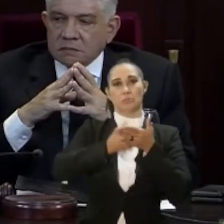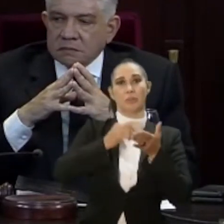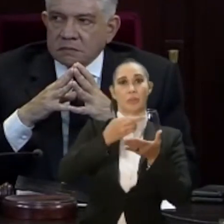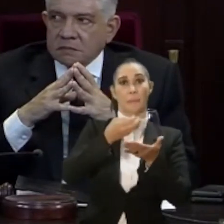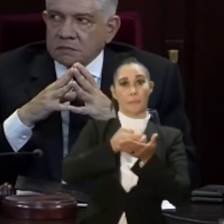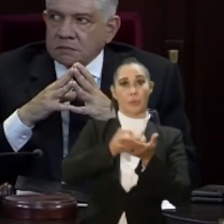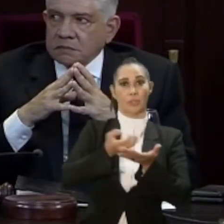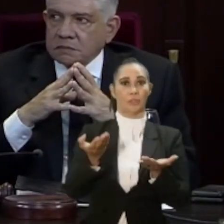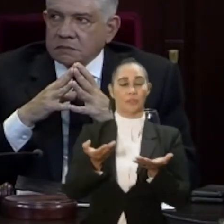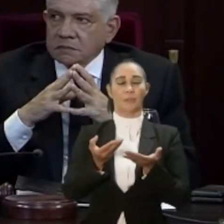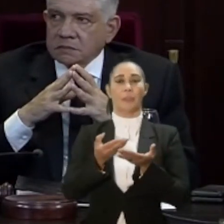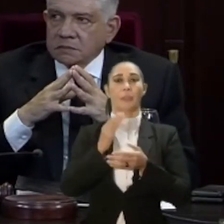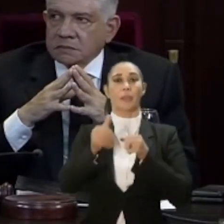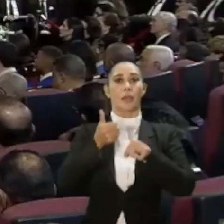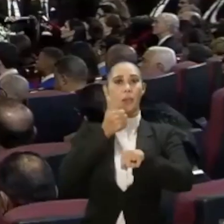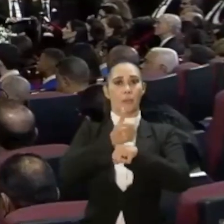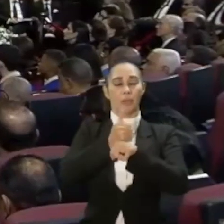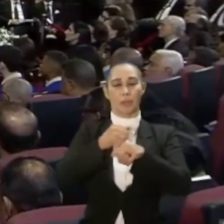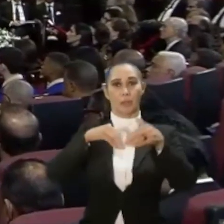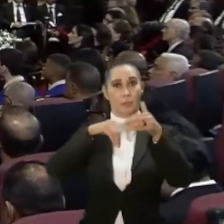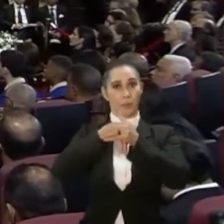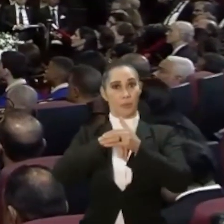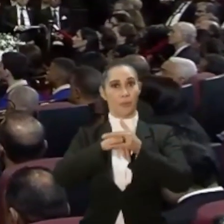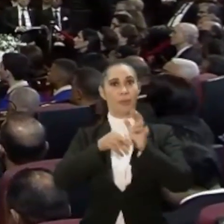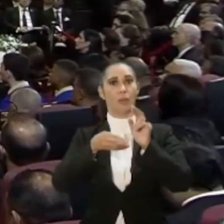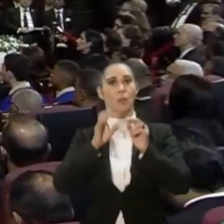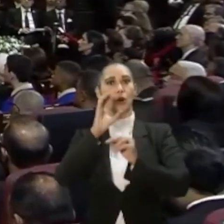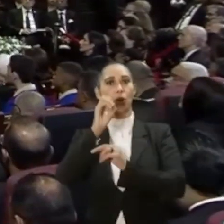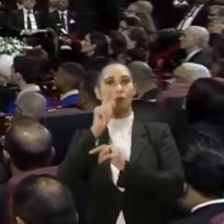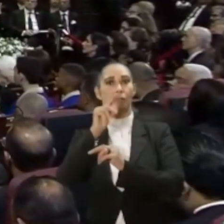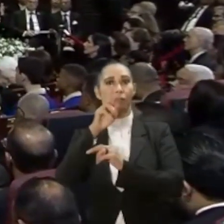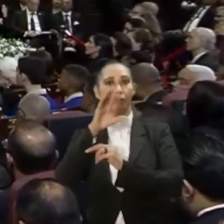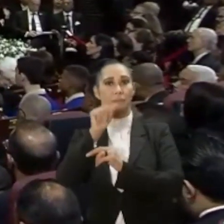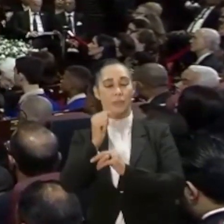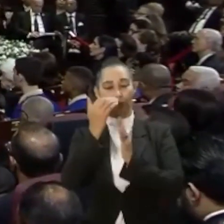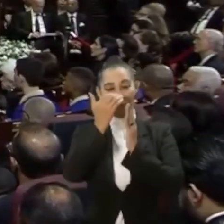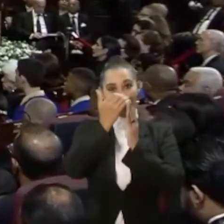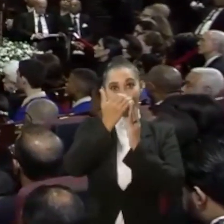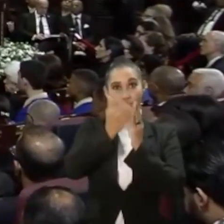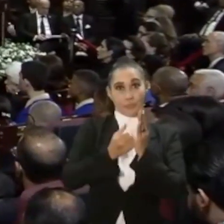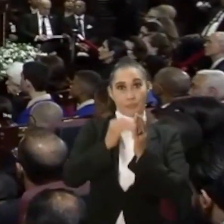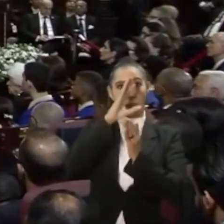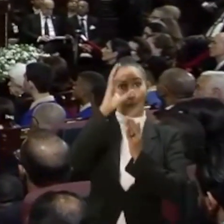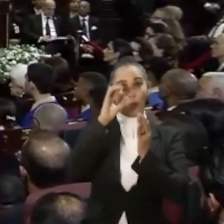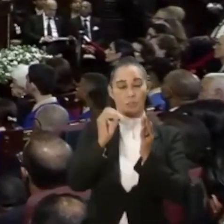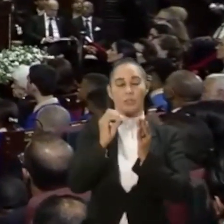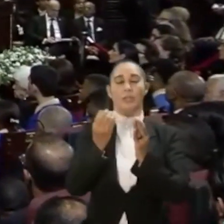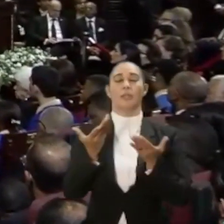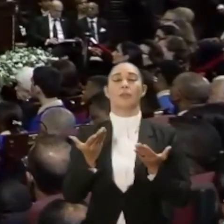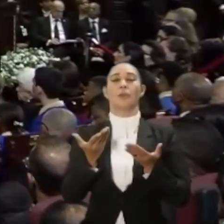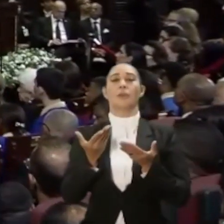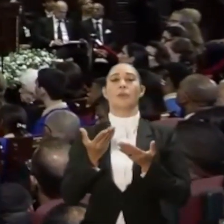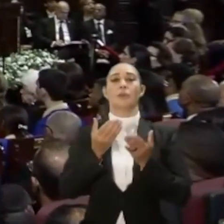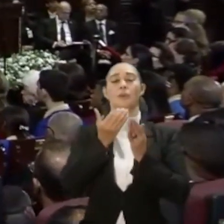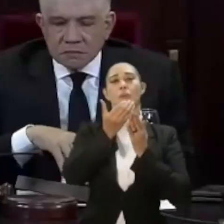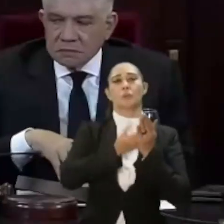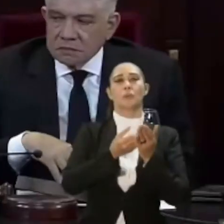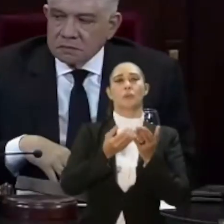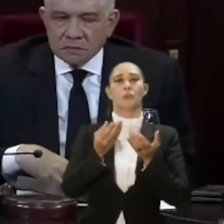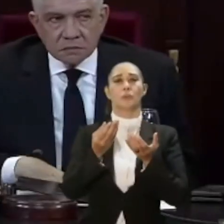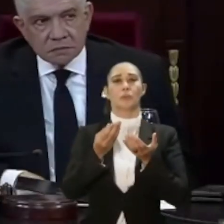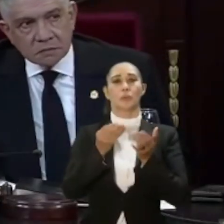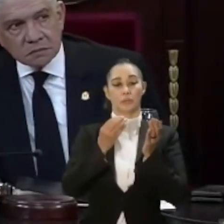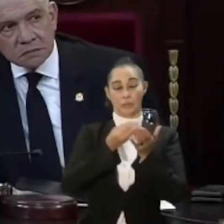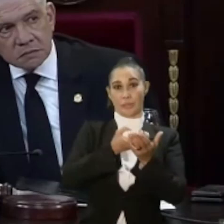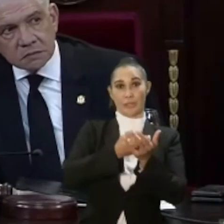política monetaria aplicadas por el Banco Central, lograron disminuir la inflación, con una consecuente disminución del